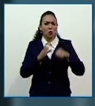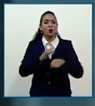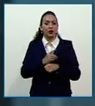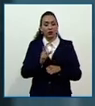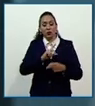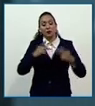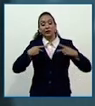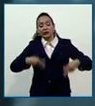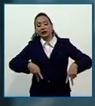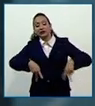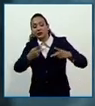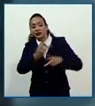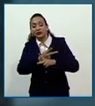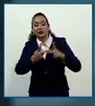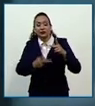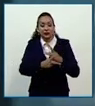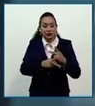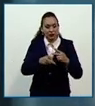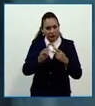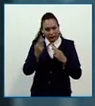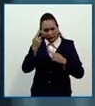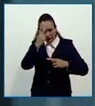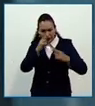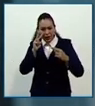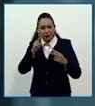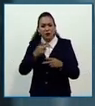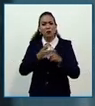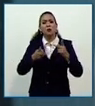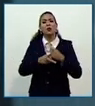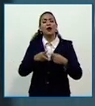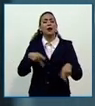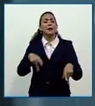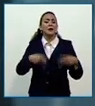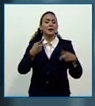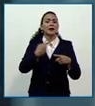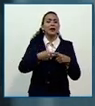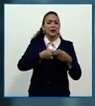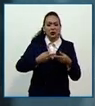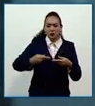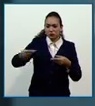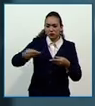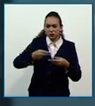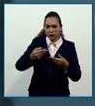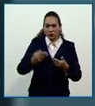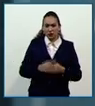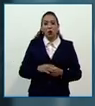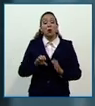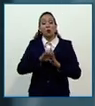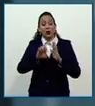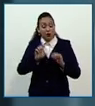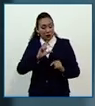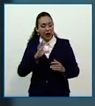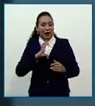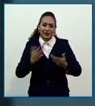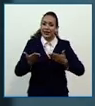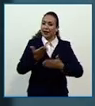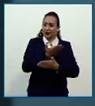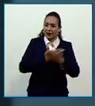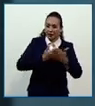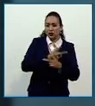sus disposiciones se conoce su alcance preciso, en la medida en que va dirigido a los proveedores de bienes y servicios que